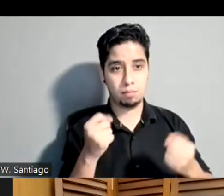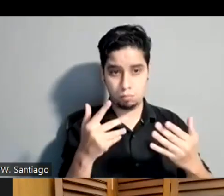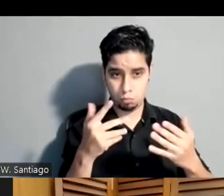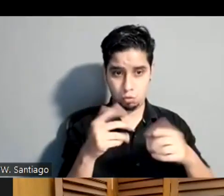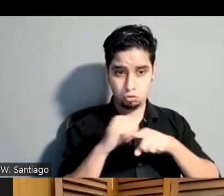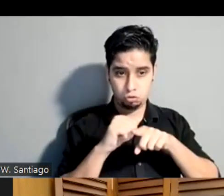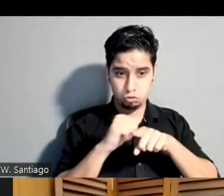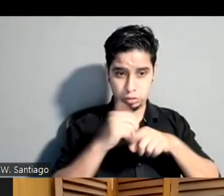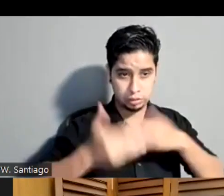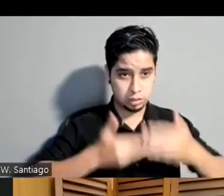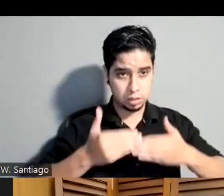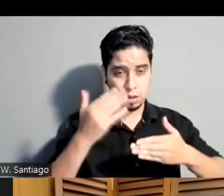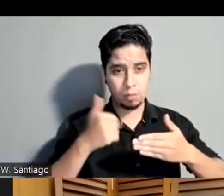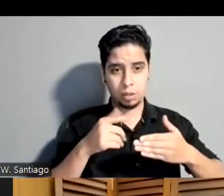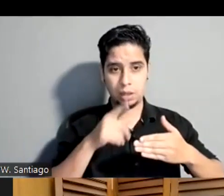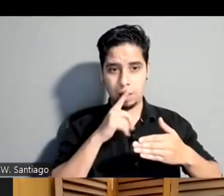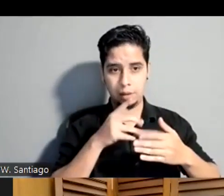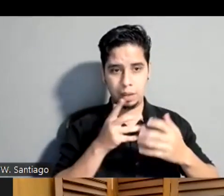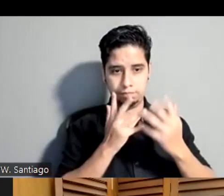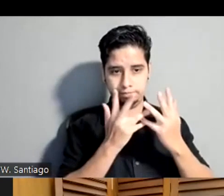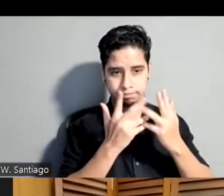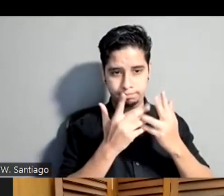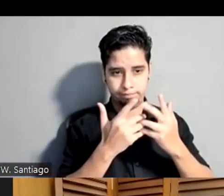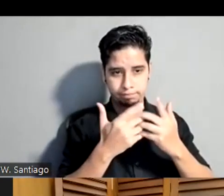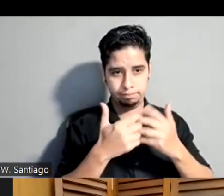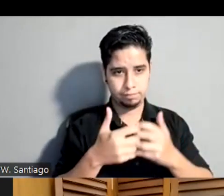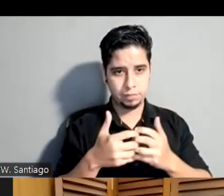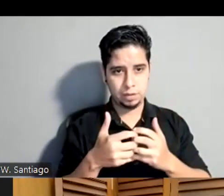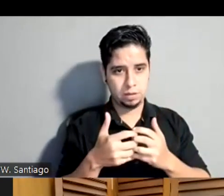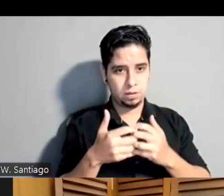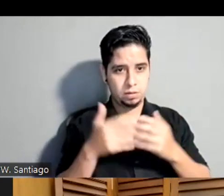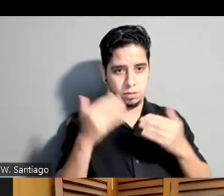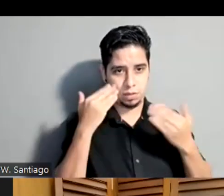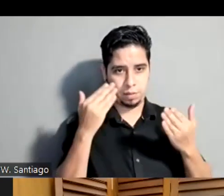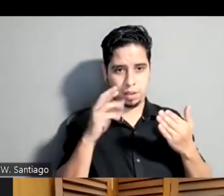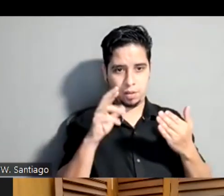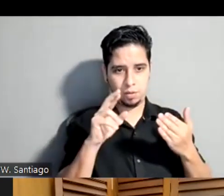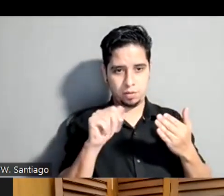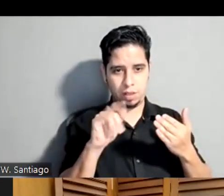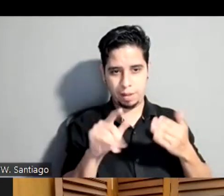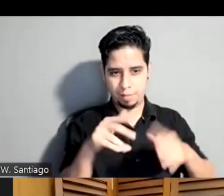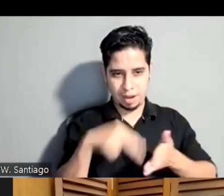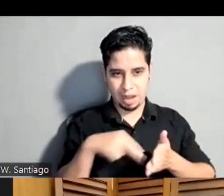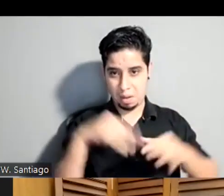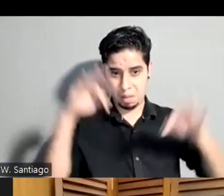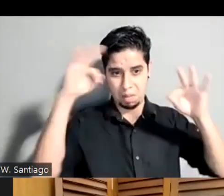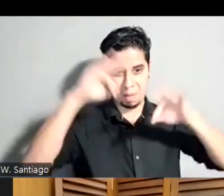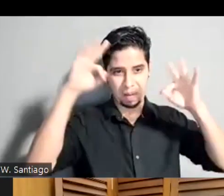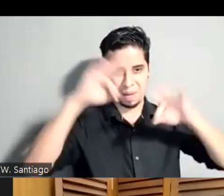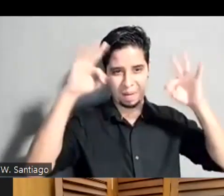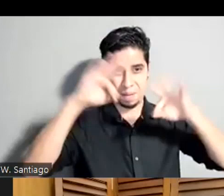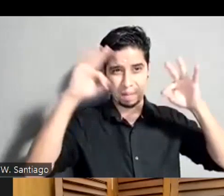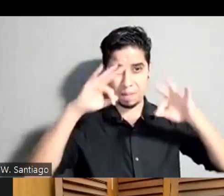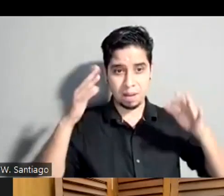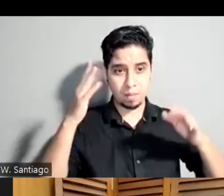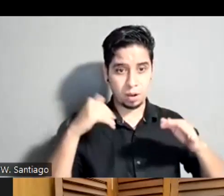porque estaba tan hilvanado y tan hilado que te decía, pero es que yo nunca sabía que Rosabel bailaba así. O es que ella, porque